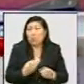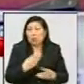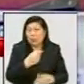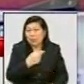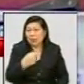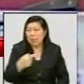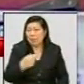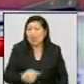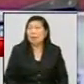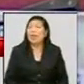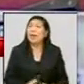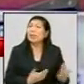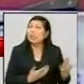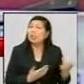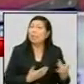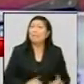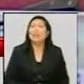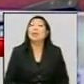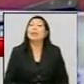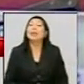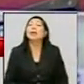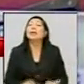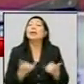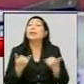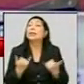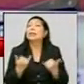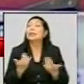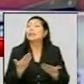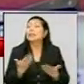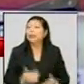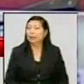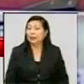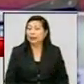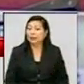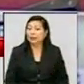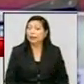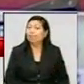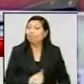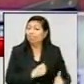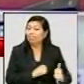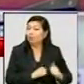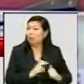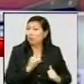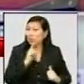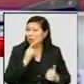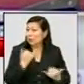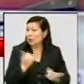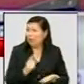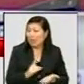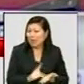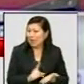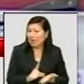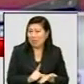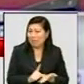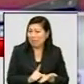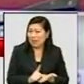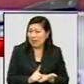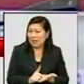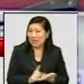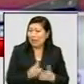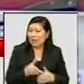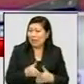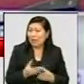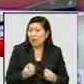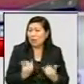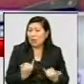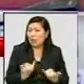semanas. Ahora, este tipo de padecimientos no es solamente en Lima. Los pacientes que inclusive están, como